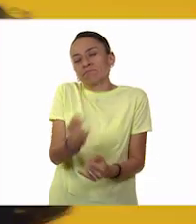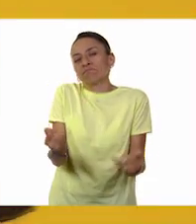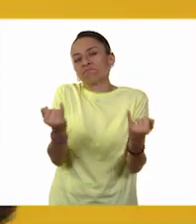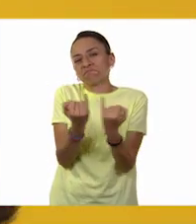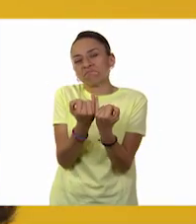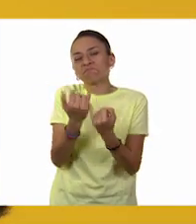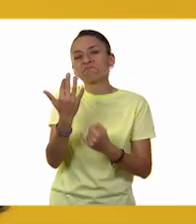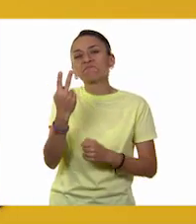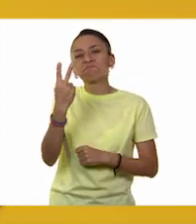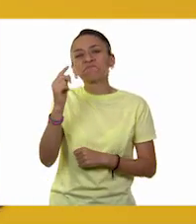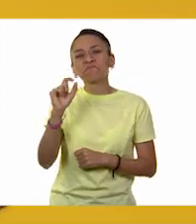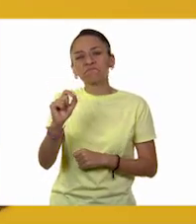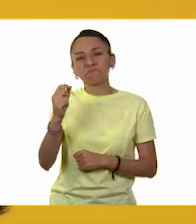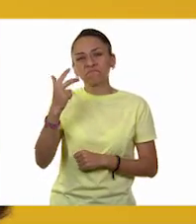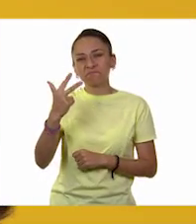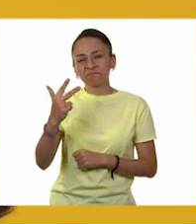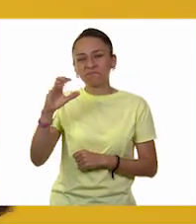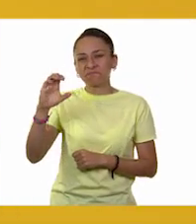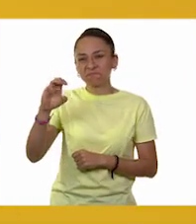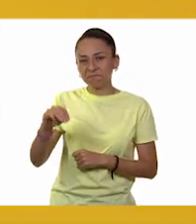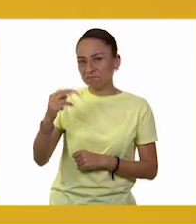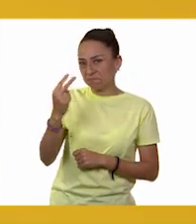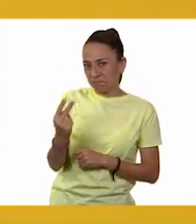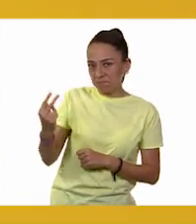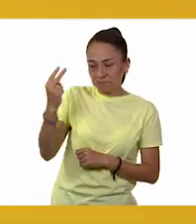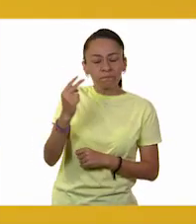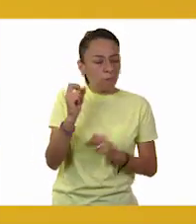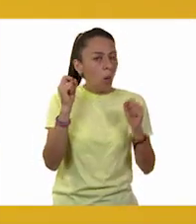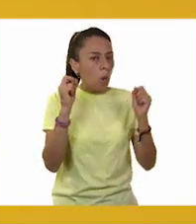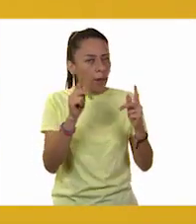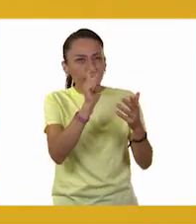52.8 centímetros cuadrados. Y la registramos